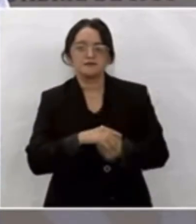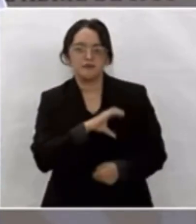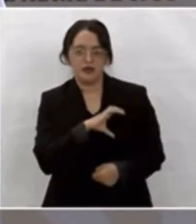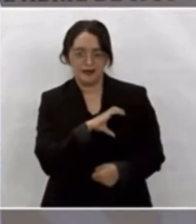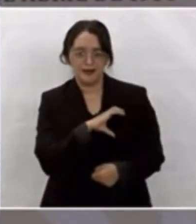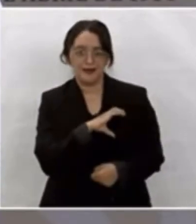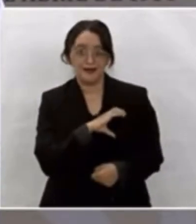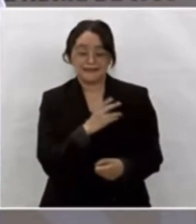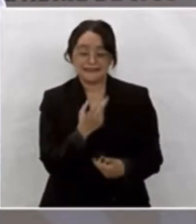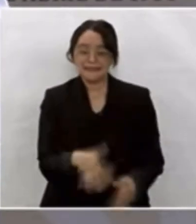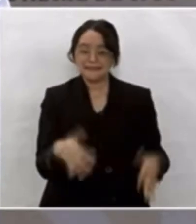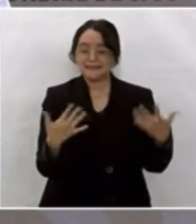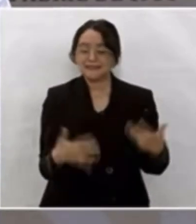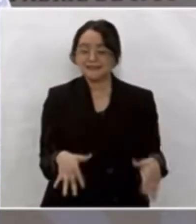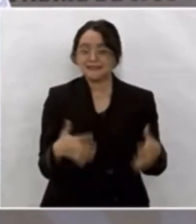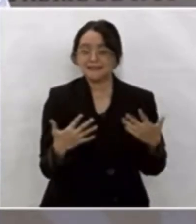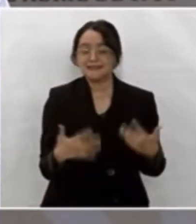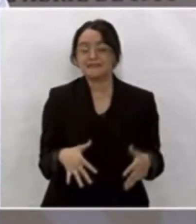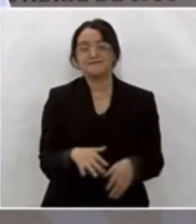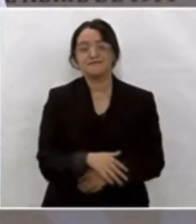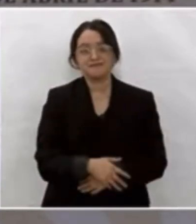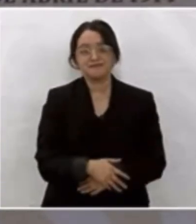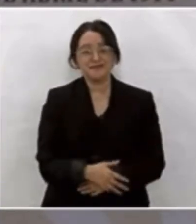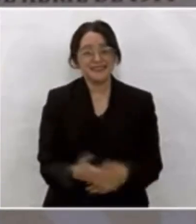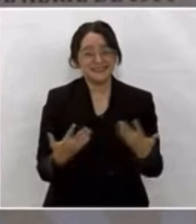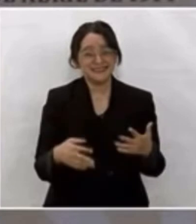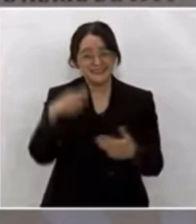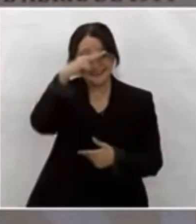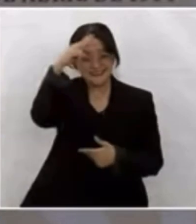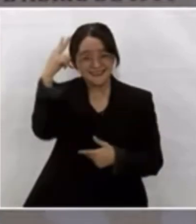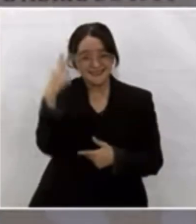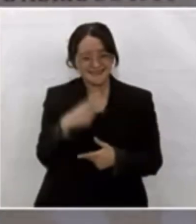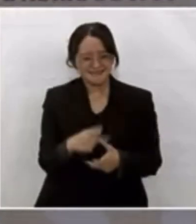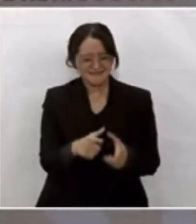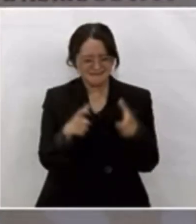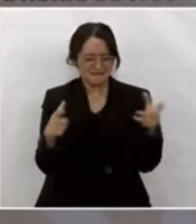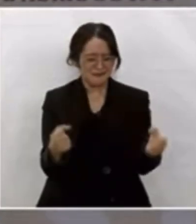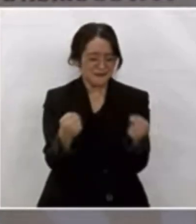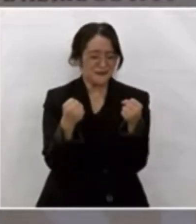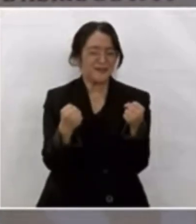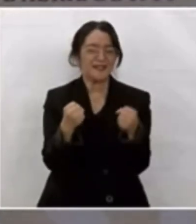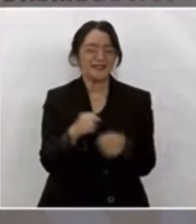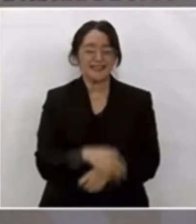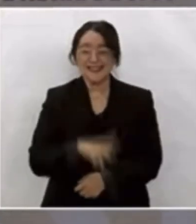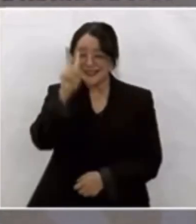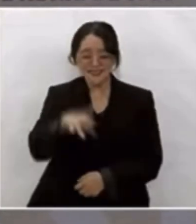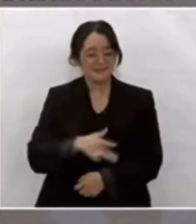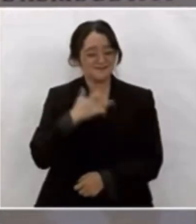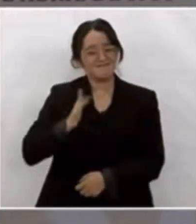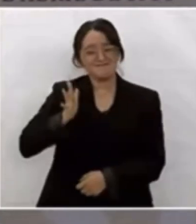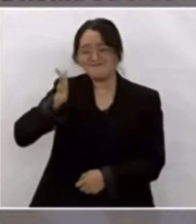y es mucha, mucha la grandeza de México. Es un